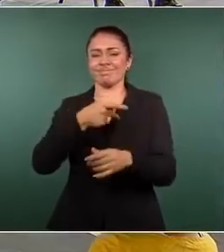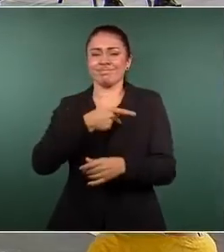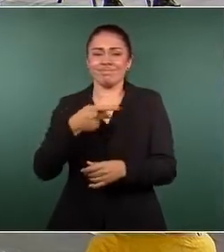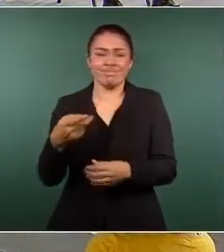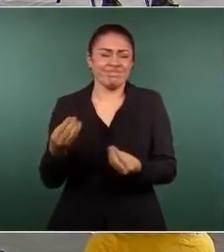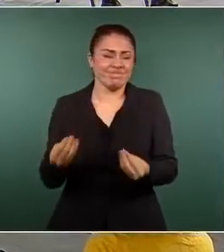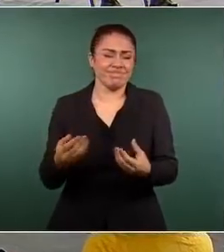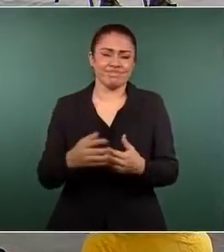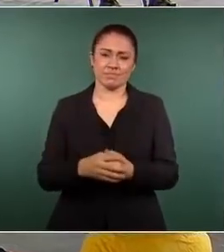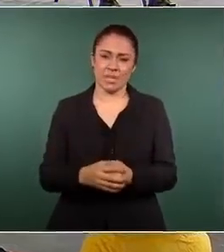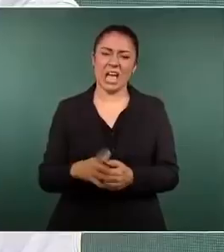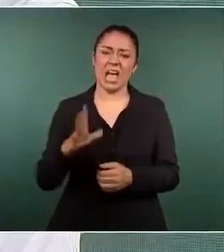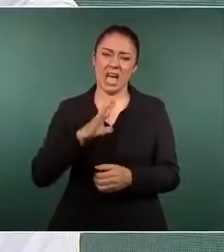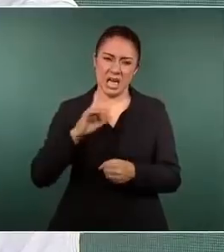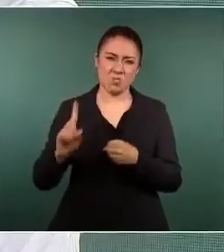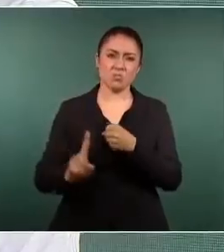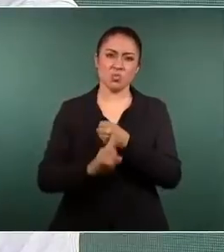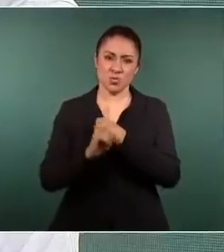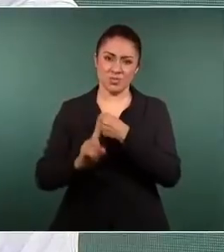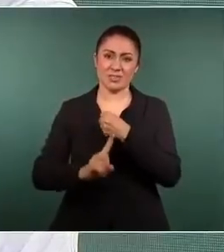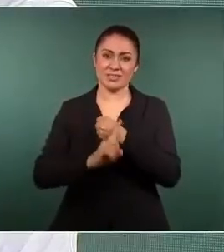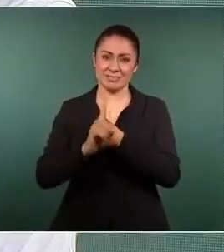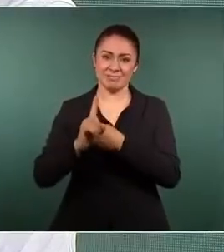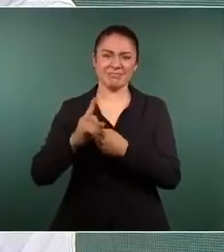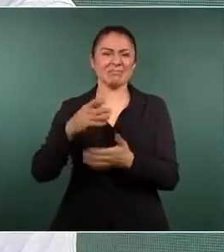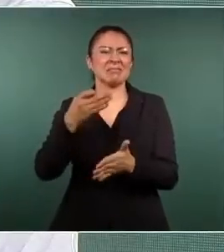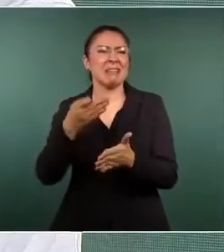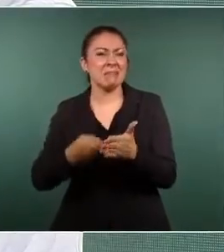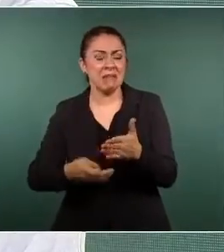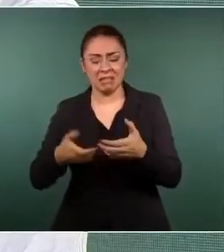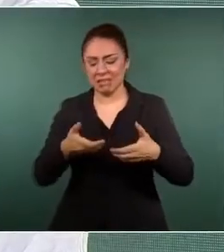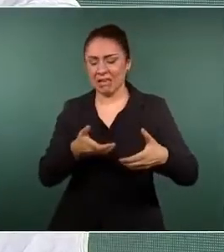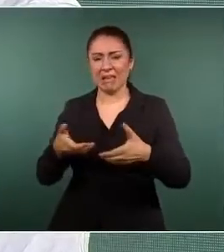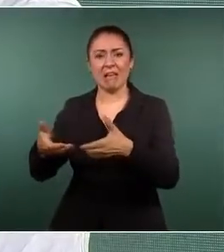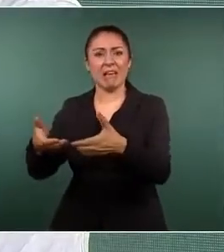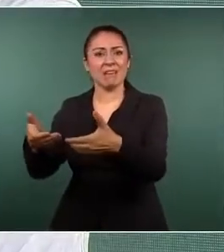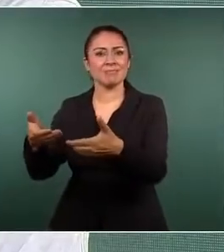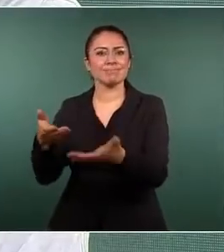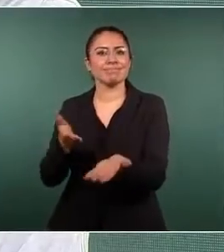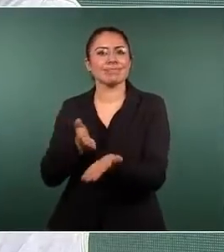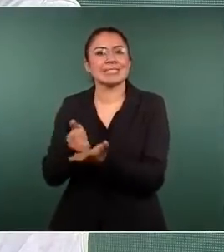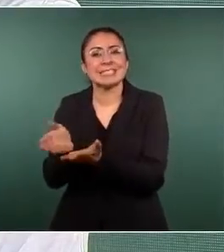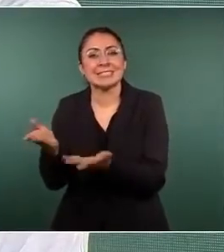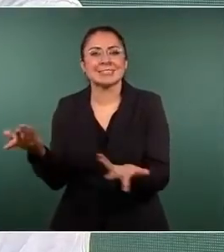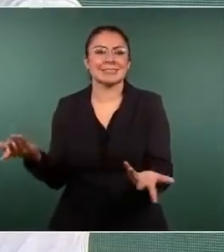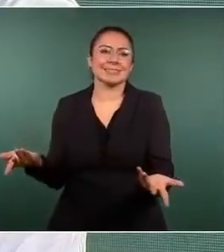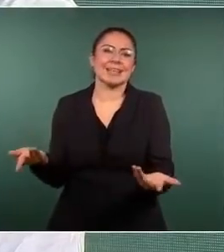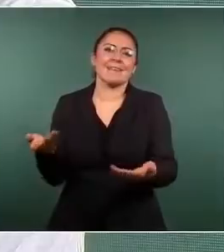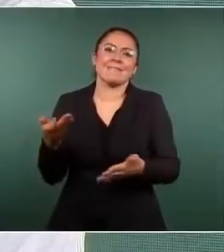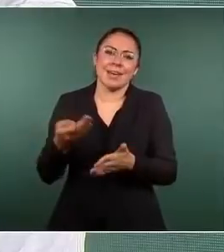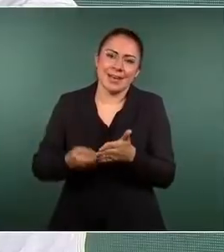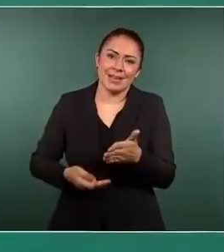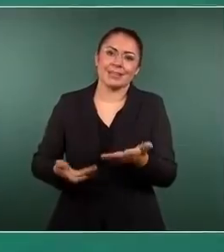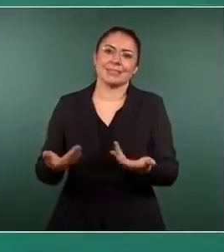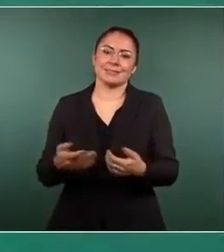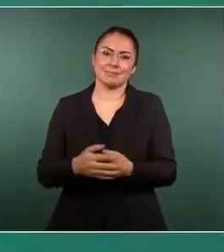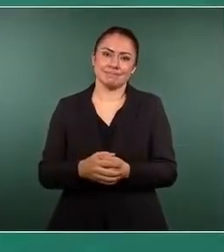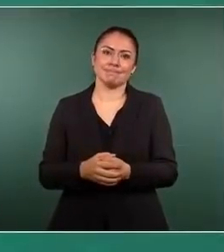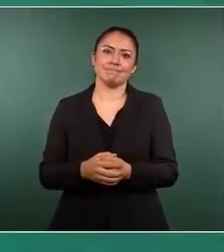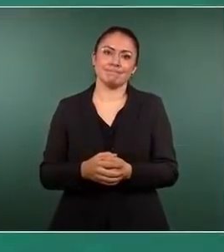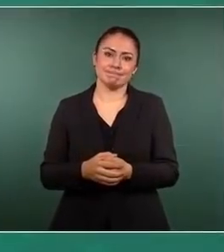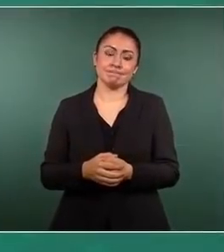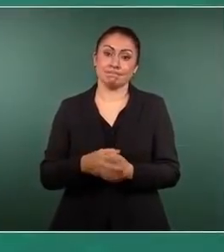tienen problemas por falta de caminos por eso